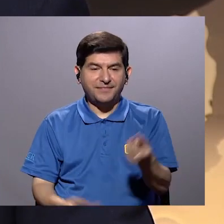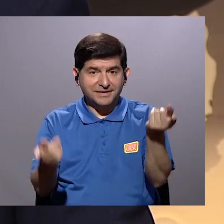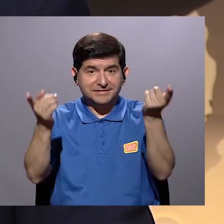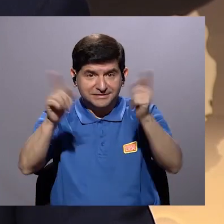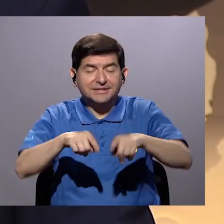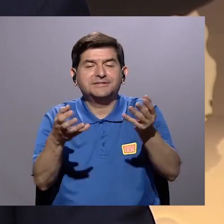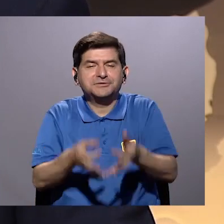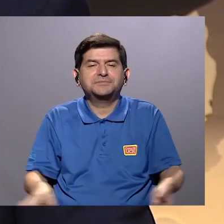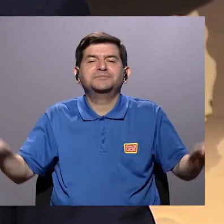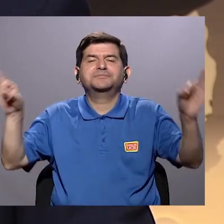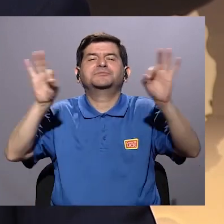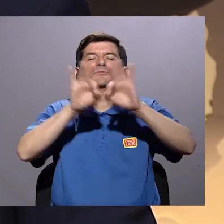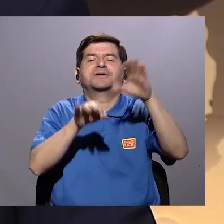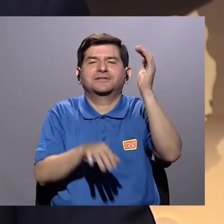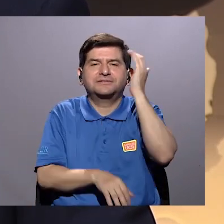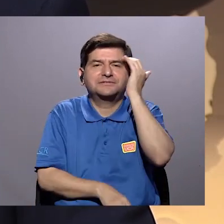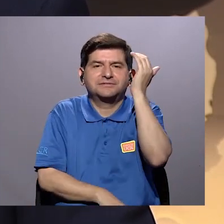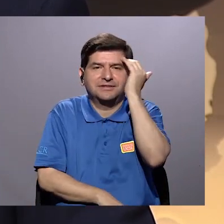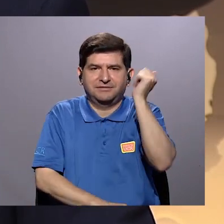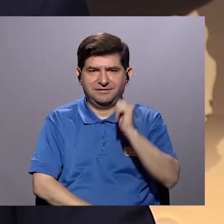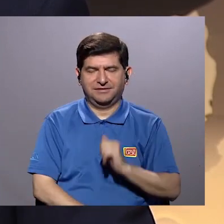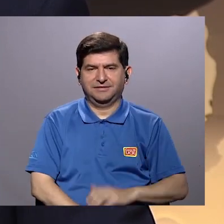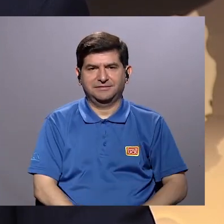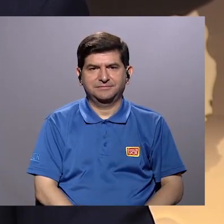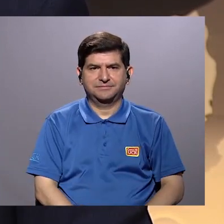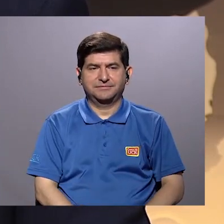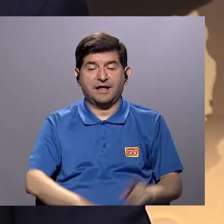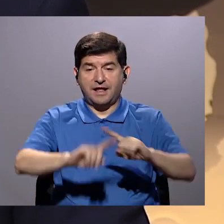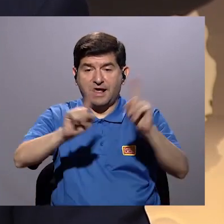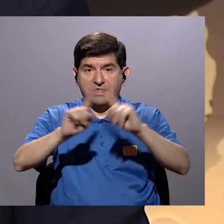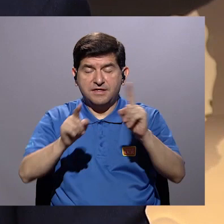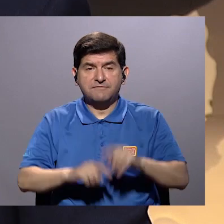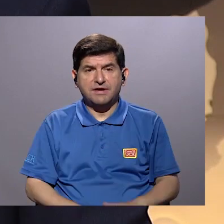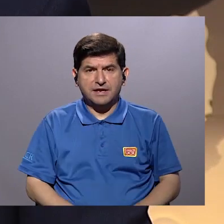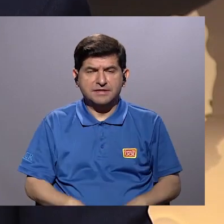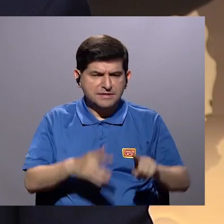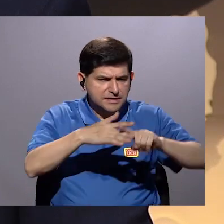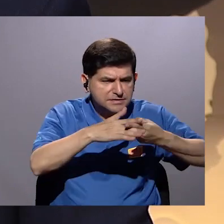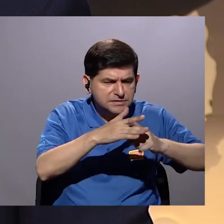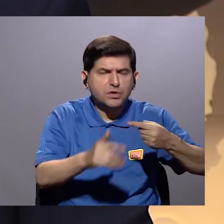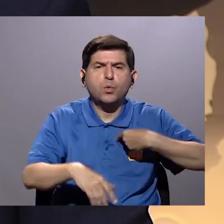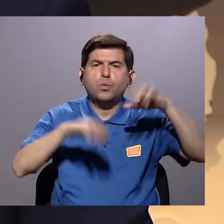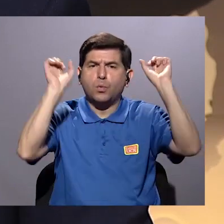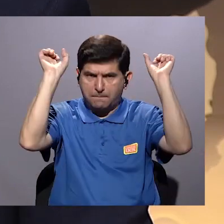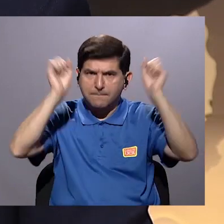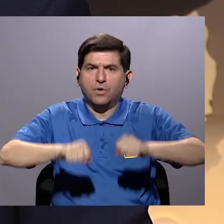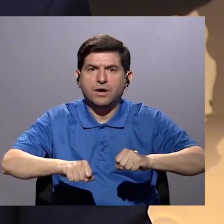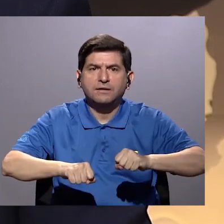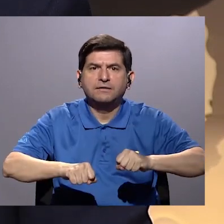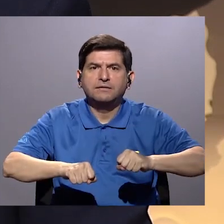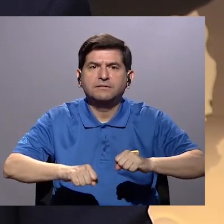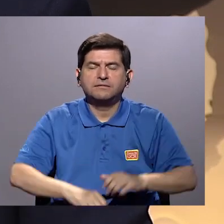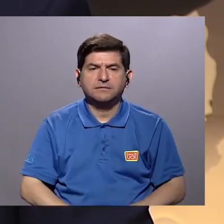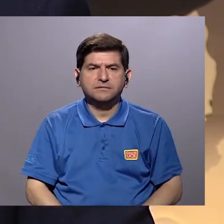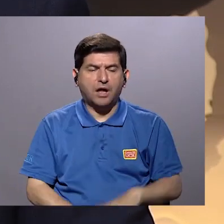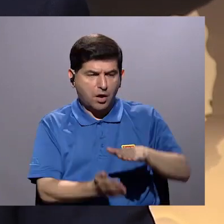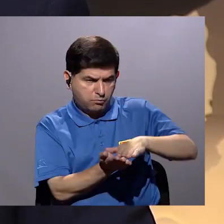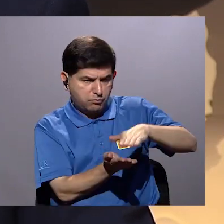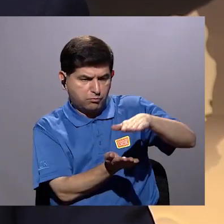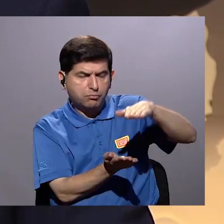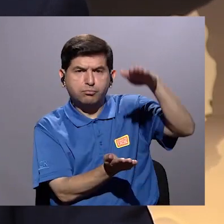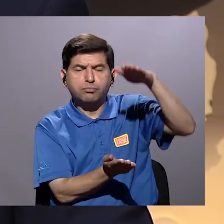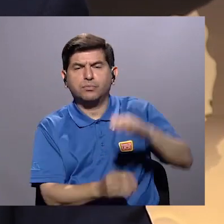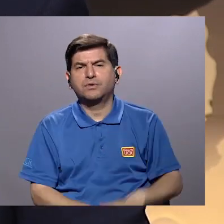es importante saber que hay una serie de dispositivos que le permiten a uno de almacenamiento